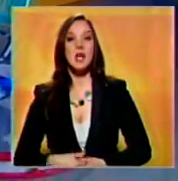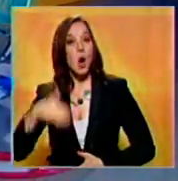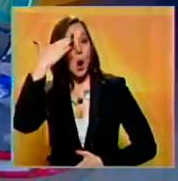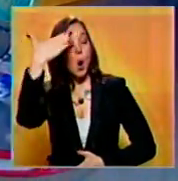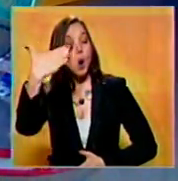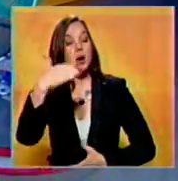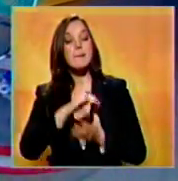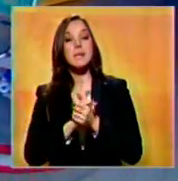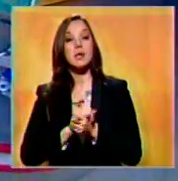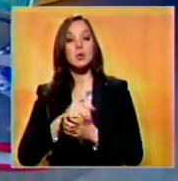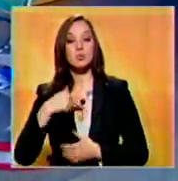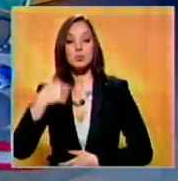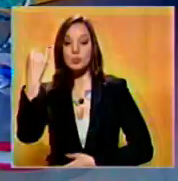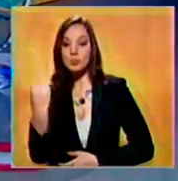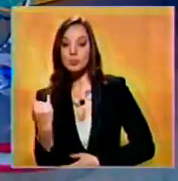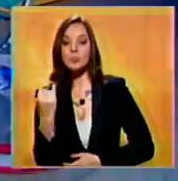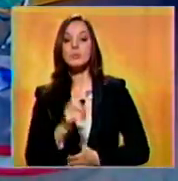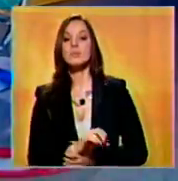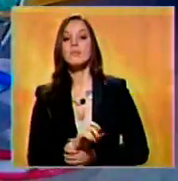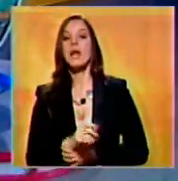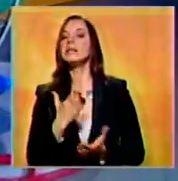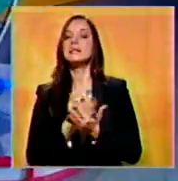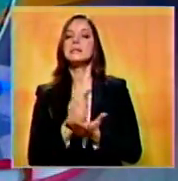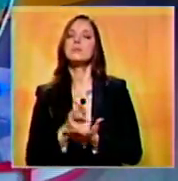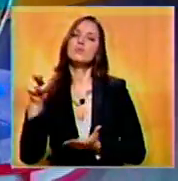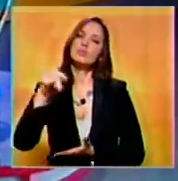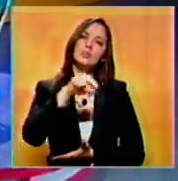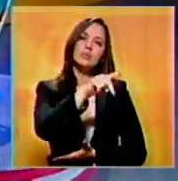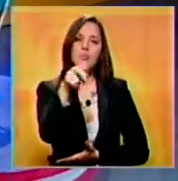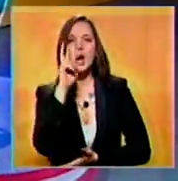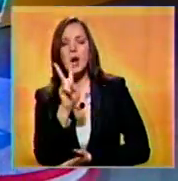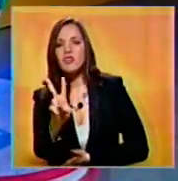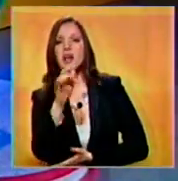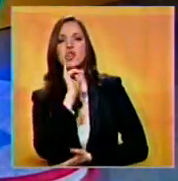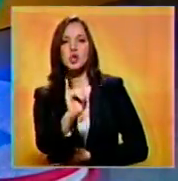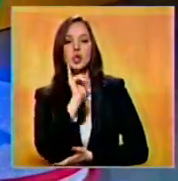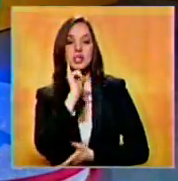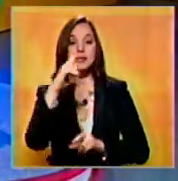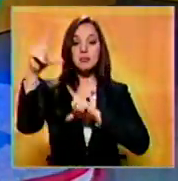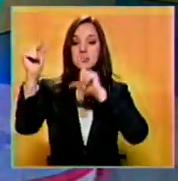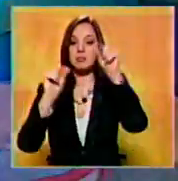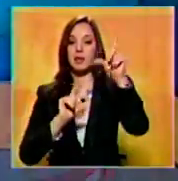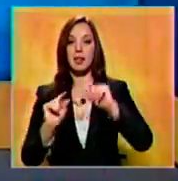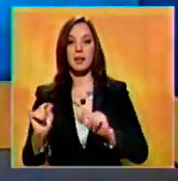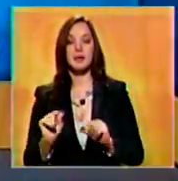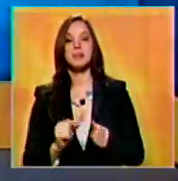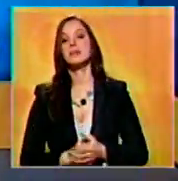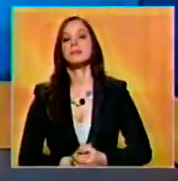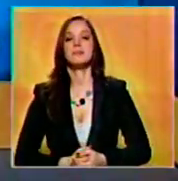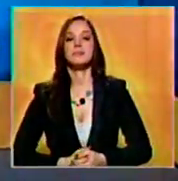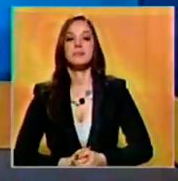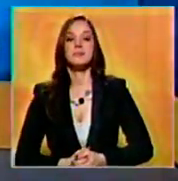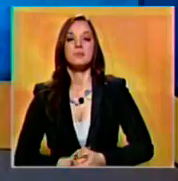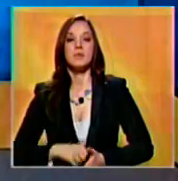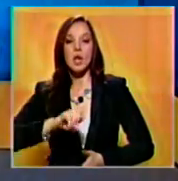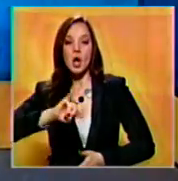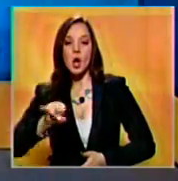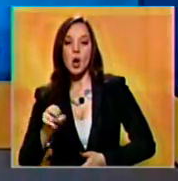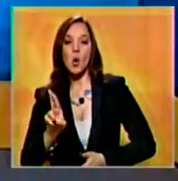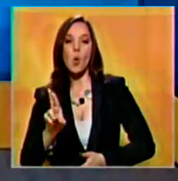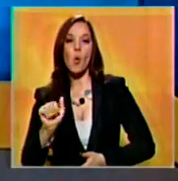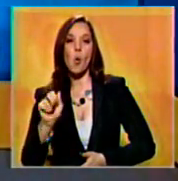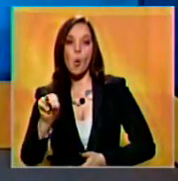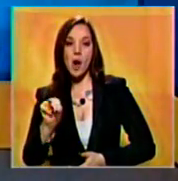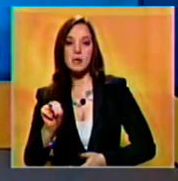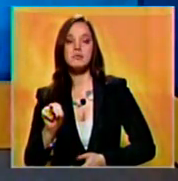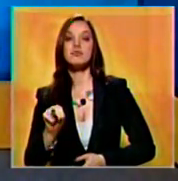Hola, ¿qué tal, amigos? Yo soy Federica Guzmán y desde ya comenzamos nuestro acostumbrado recorrido por las noticias del entretenimiento aquí en Estrenos y Estrellas. Juan Vicente Torrealba